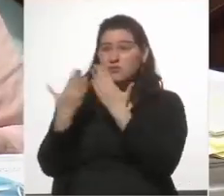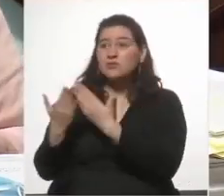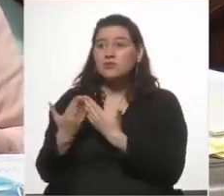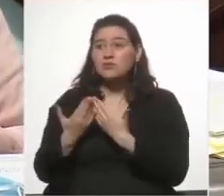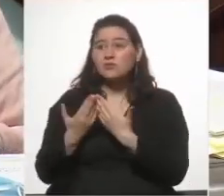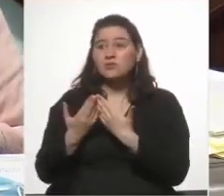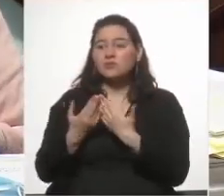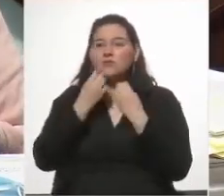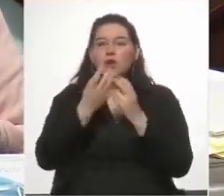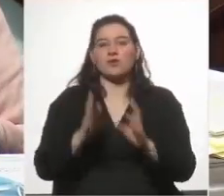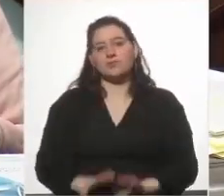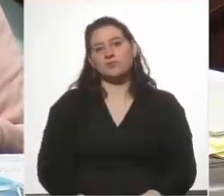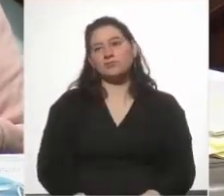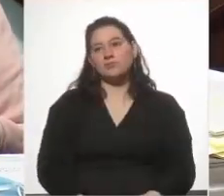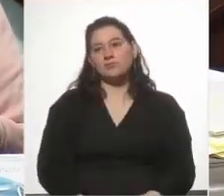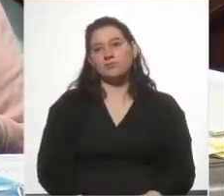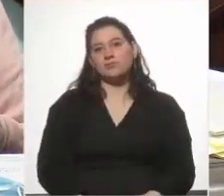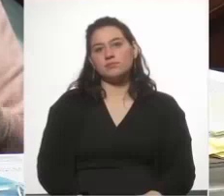Bueno,